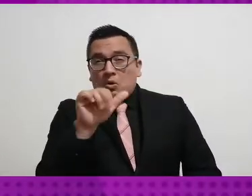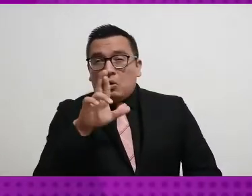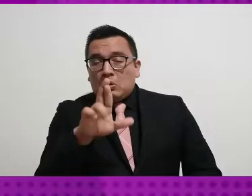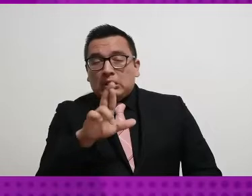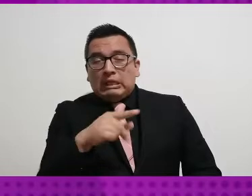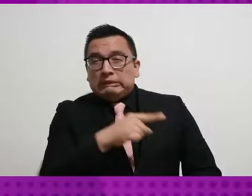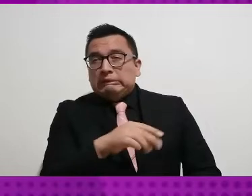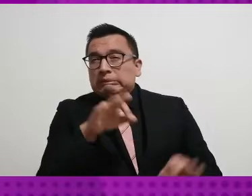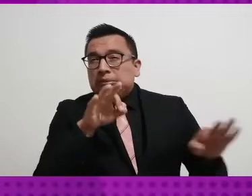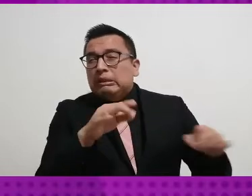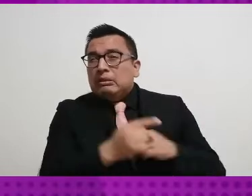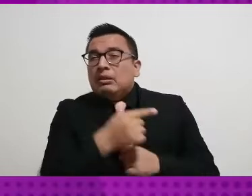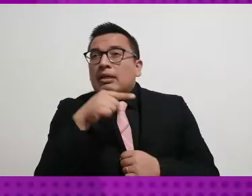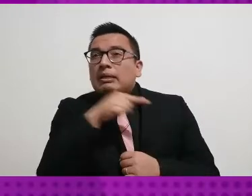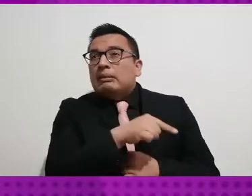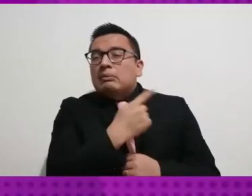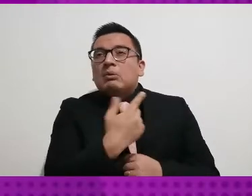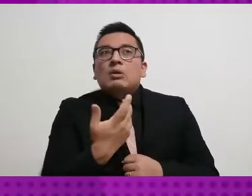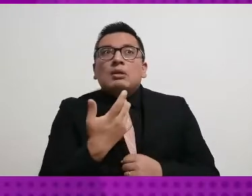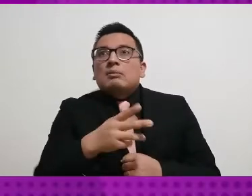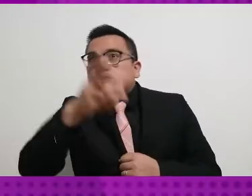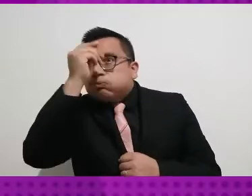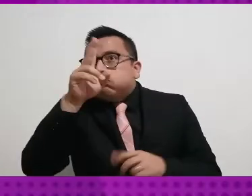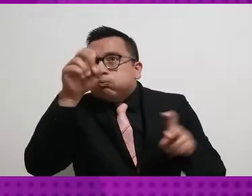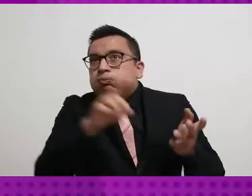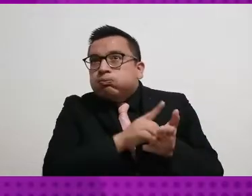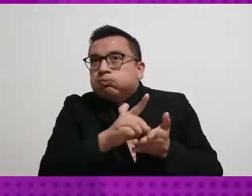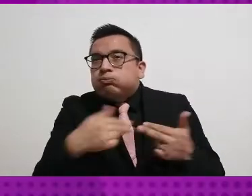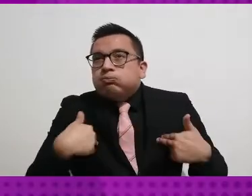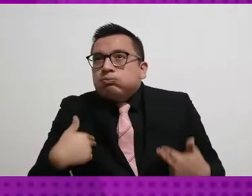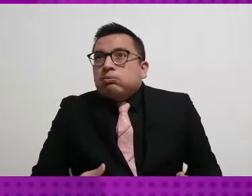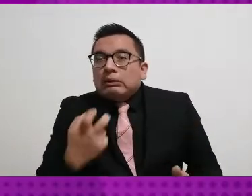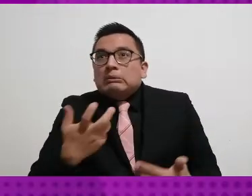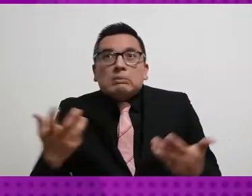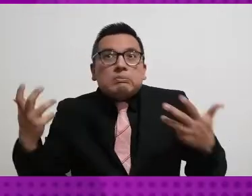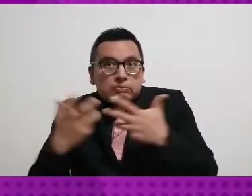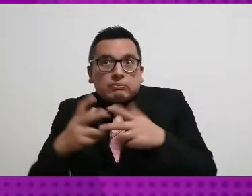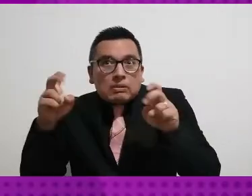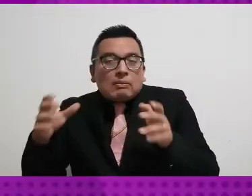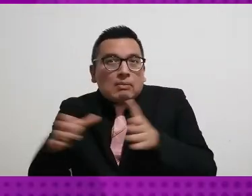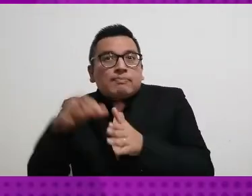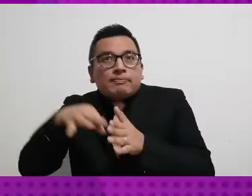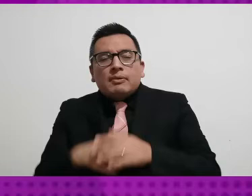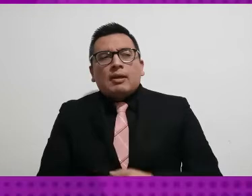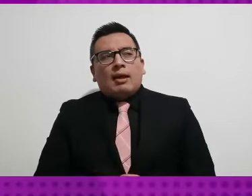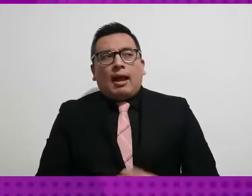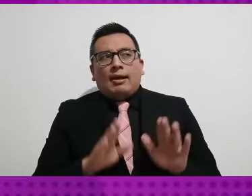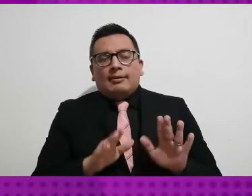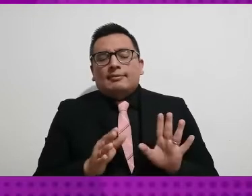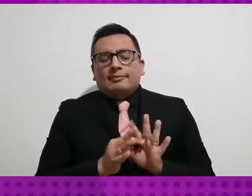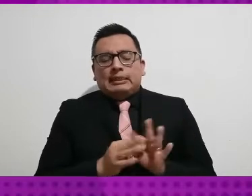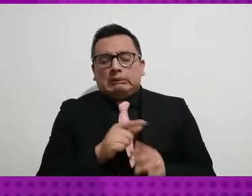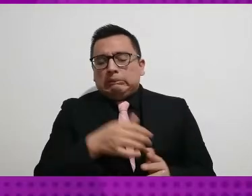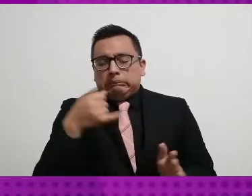camino con el derecho electoral, son los derechos humanos. Sí. Ahorita vamos a ampliar más esta información de los derechos humanos, cómo